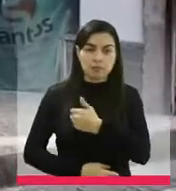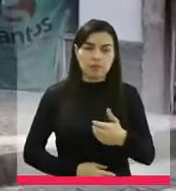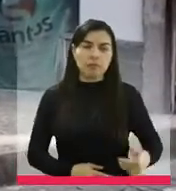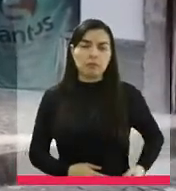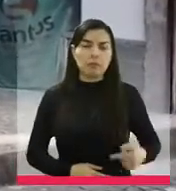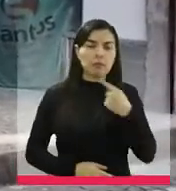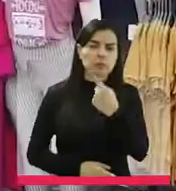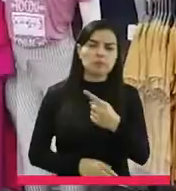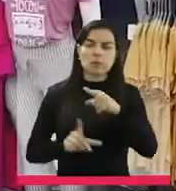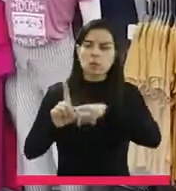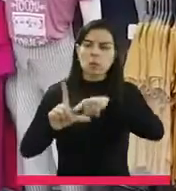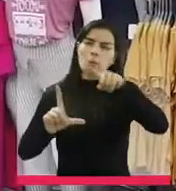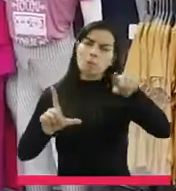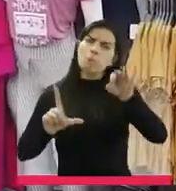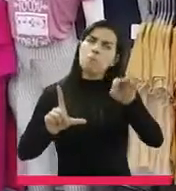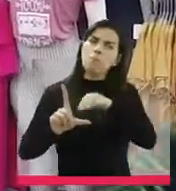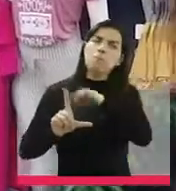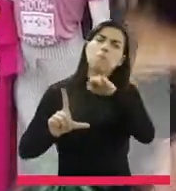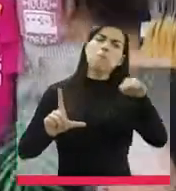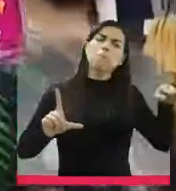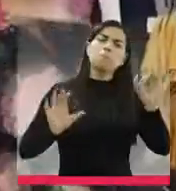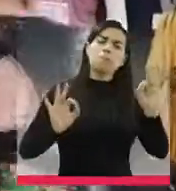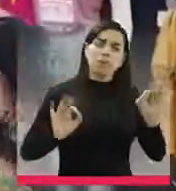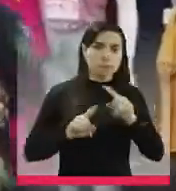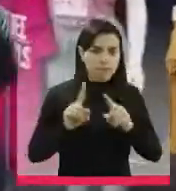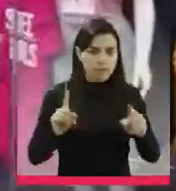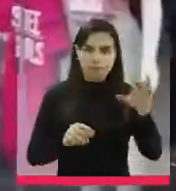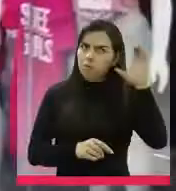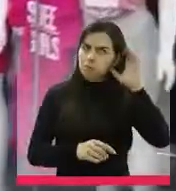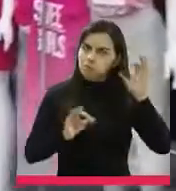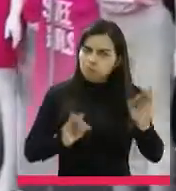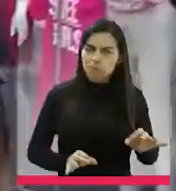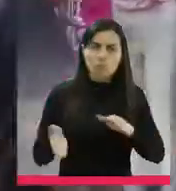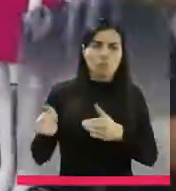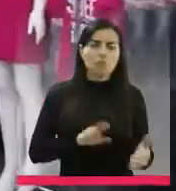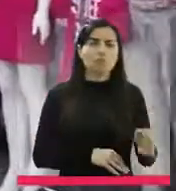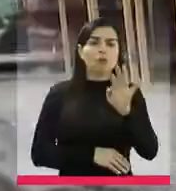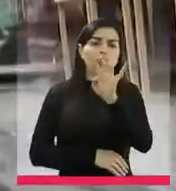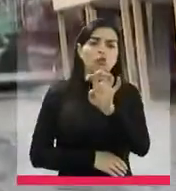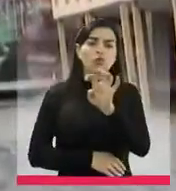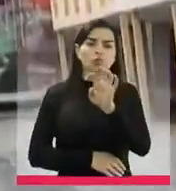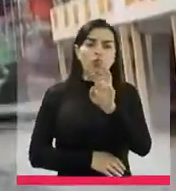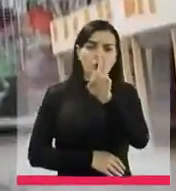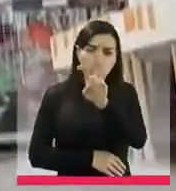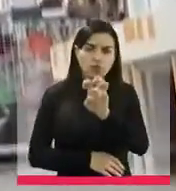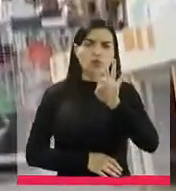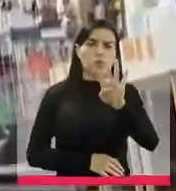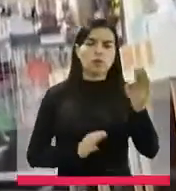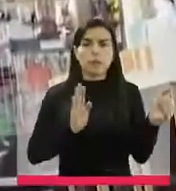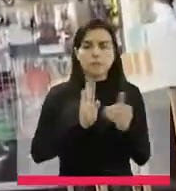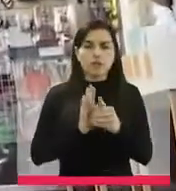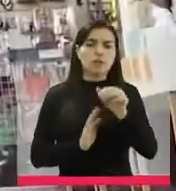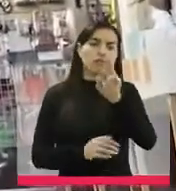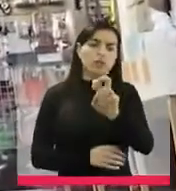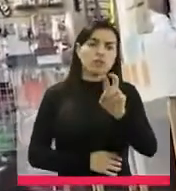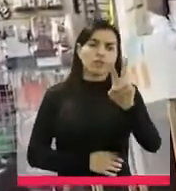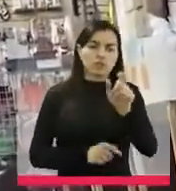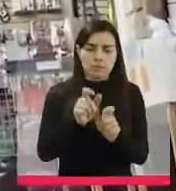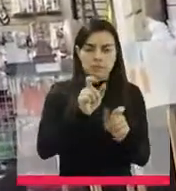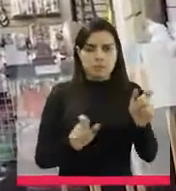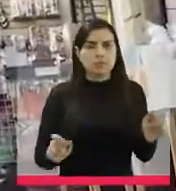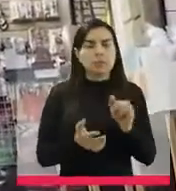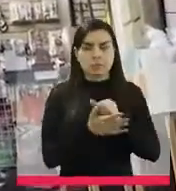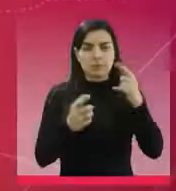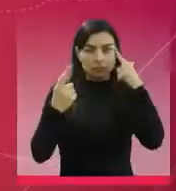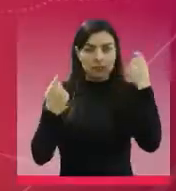lo cierto es que la cifra de muertos es ya de 84 mil 82 personas situación que preocupa en el país de 212 millones